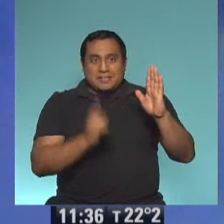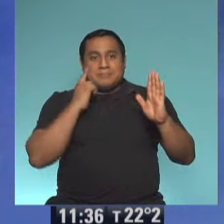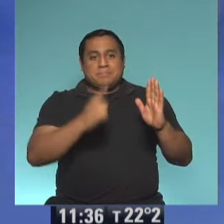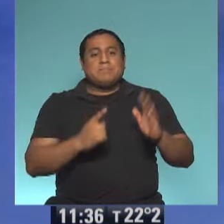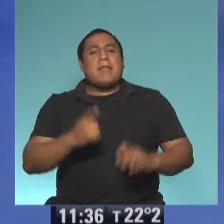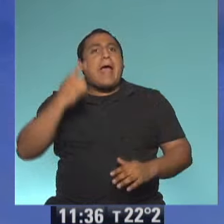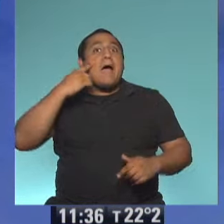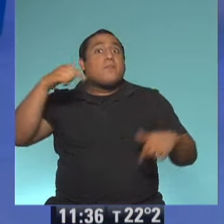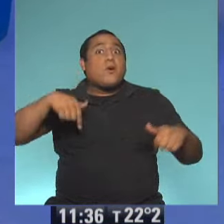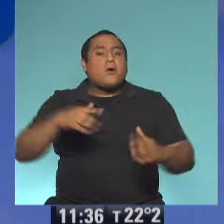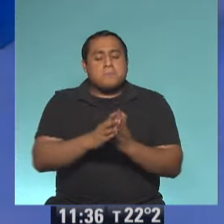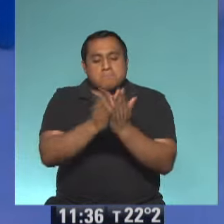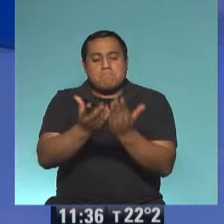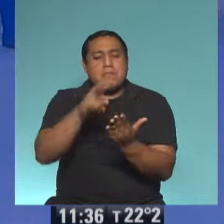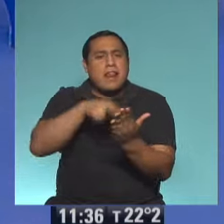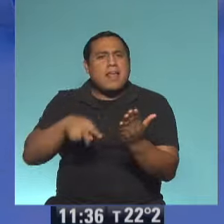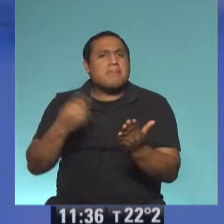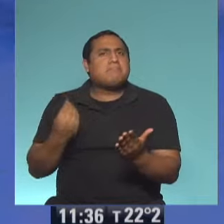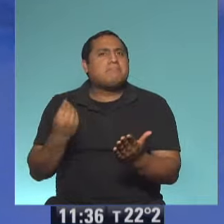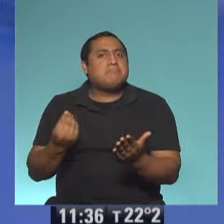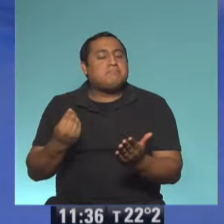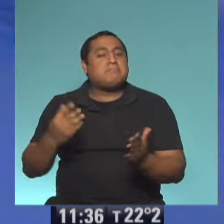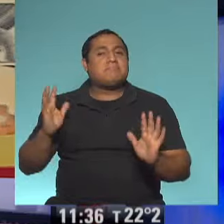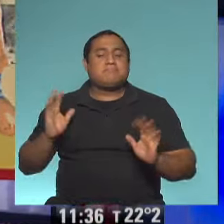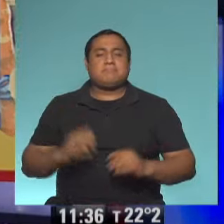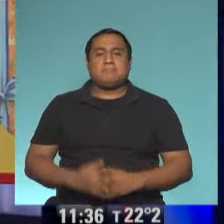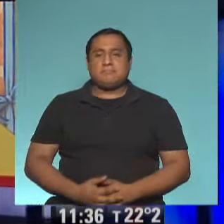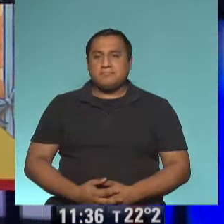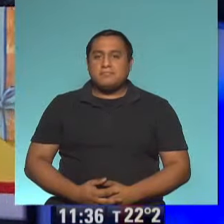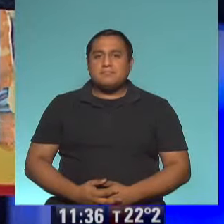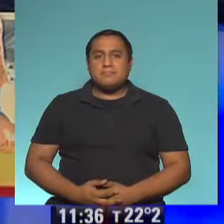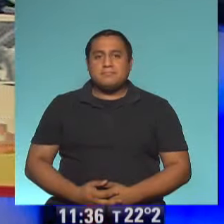ver qué leemos el día de la fecha.